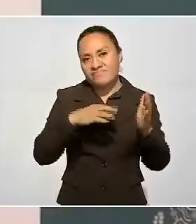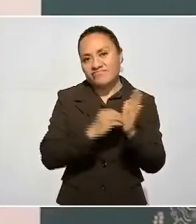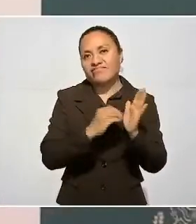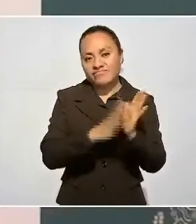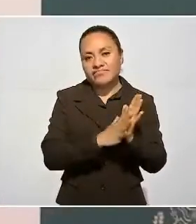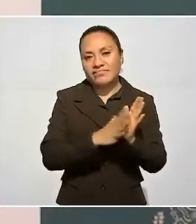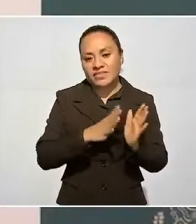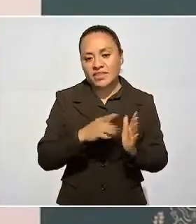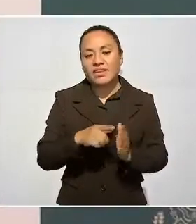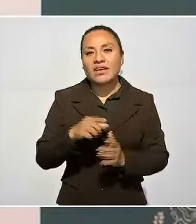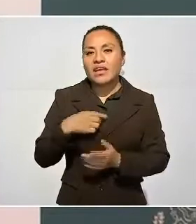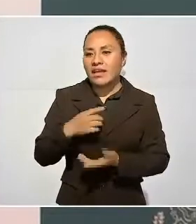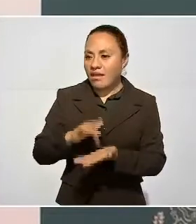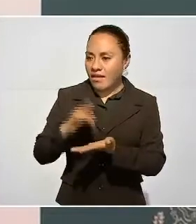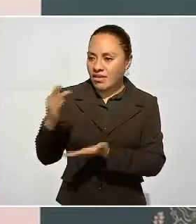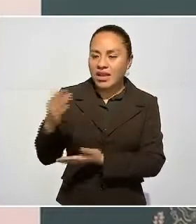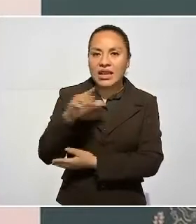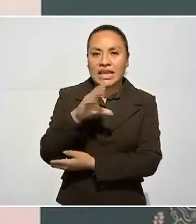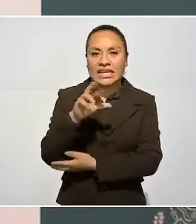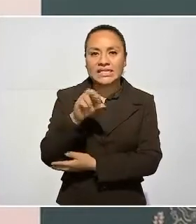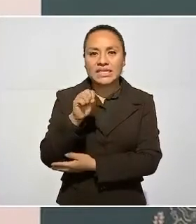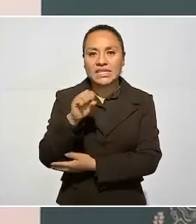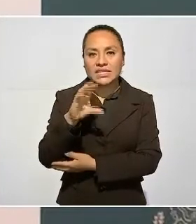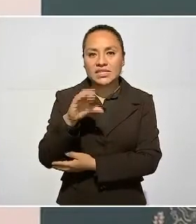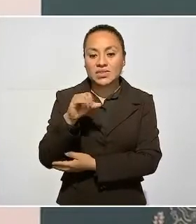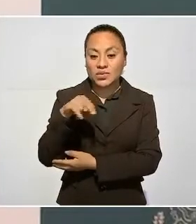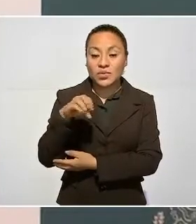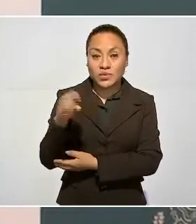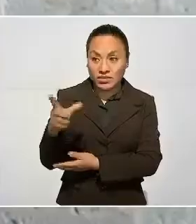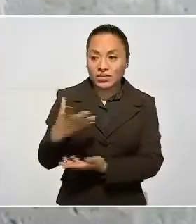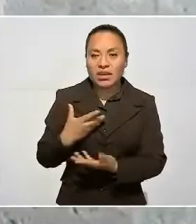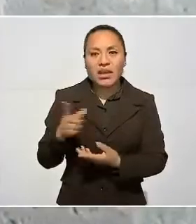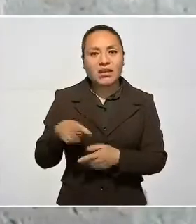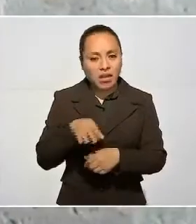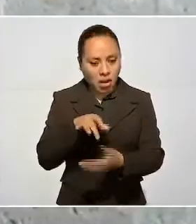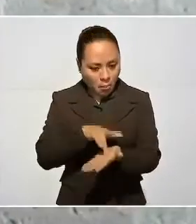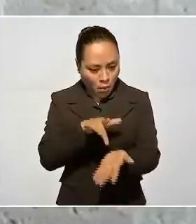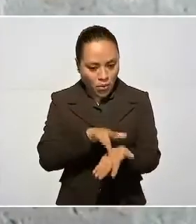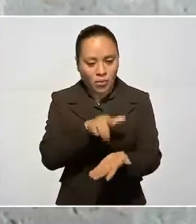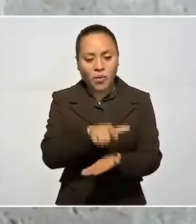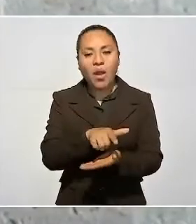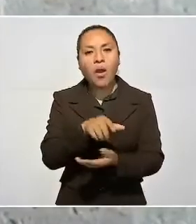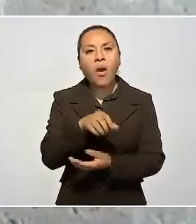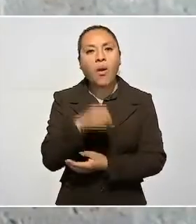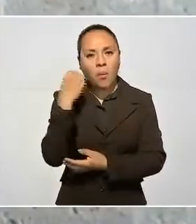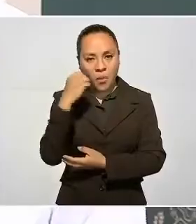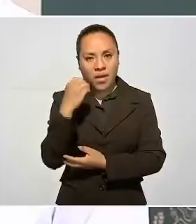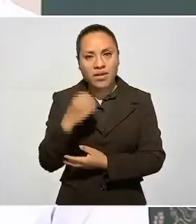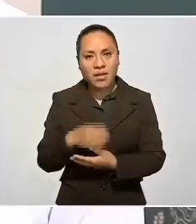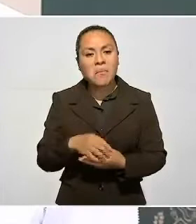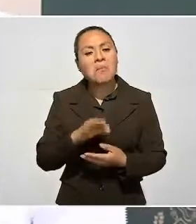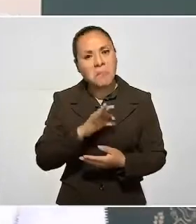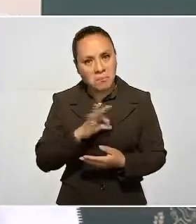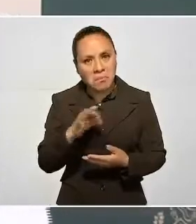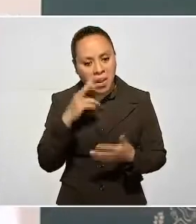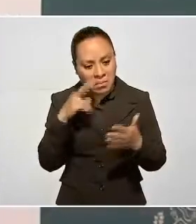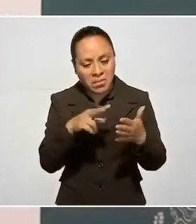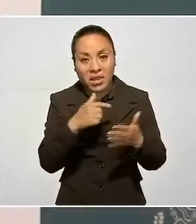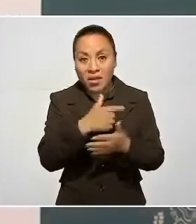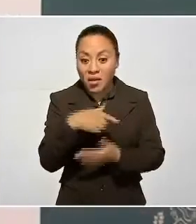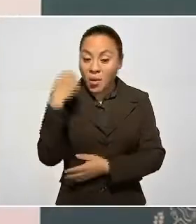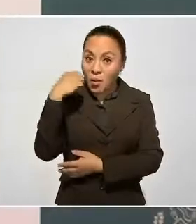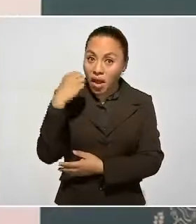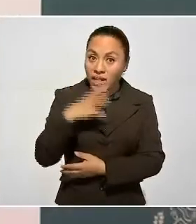secretario Crescencio Sandoval todo el apoyo que le ha brindado a Oaxaca. Basta ver que Oaxaca